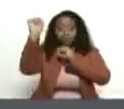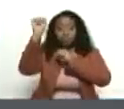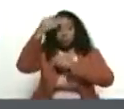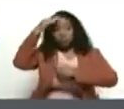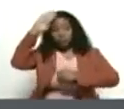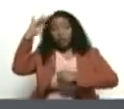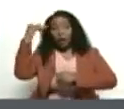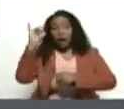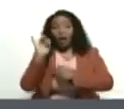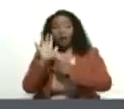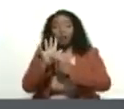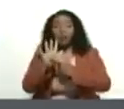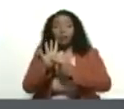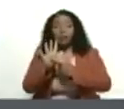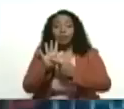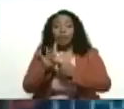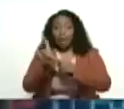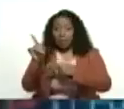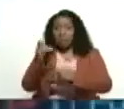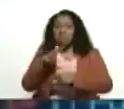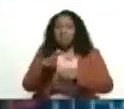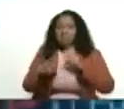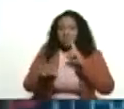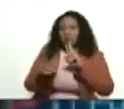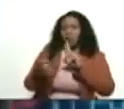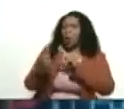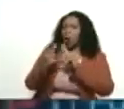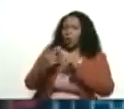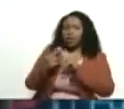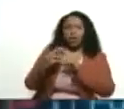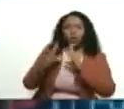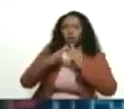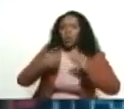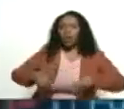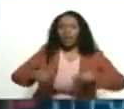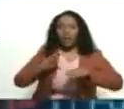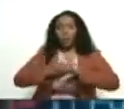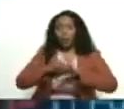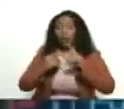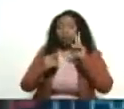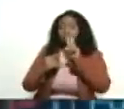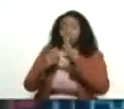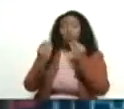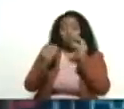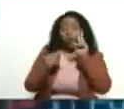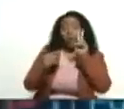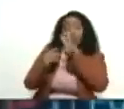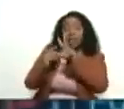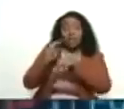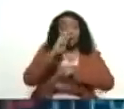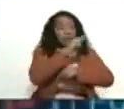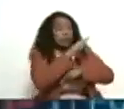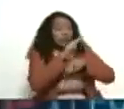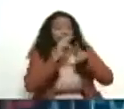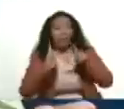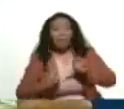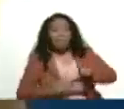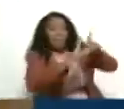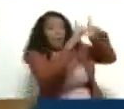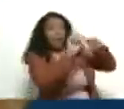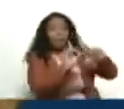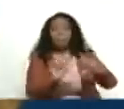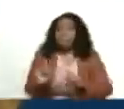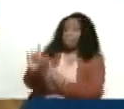René, parecía que lo conocía de toda la vida, de tanto que lo había visto en tantos pósteres, en tantas